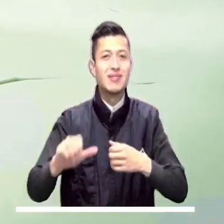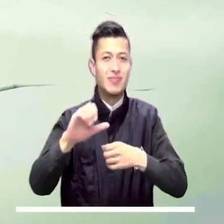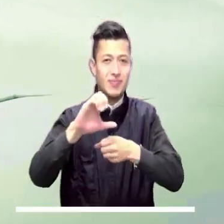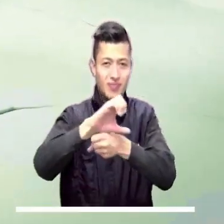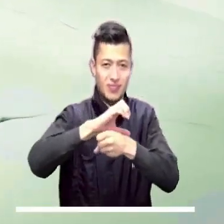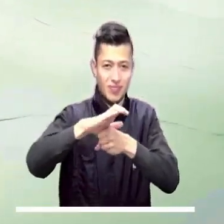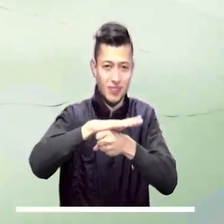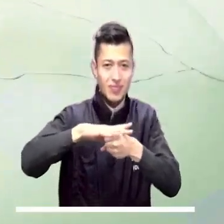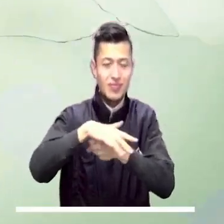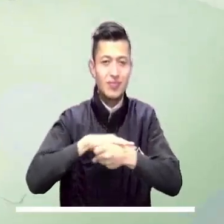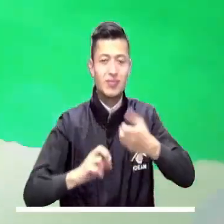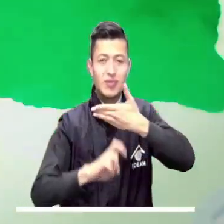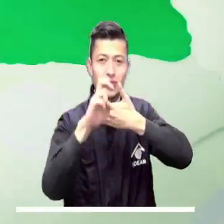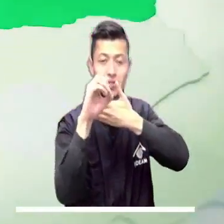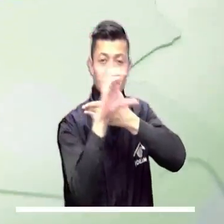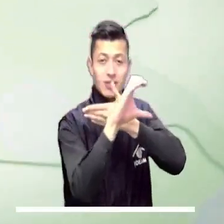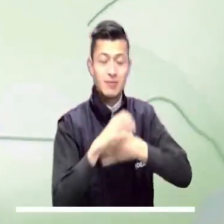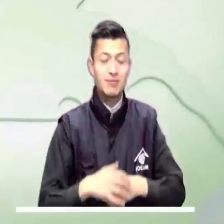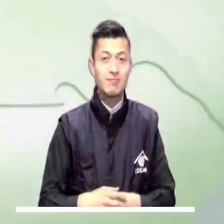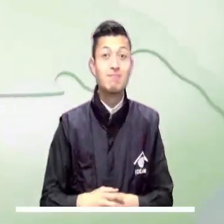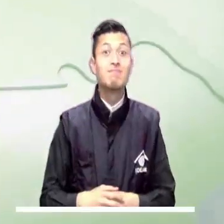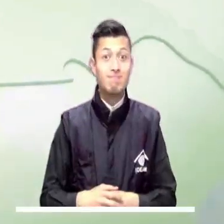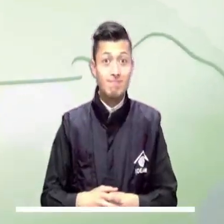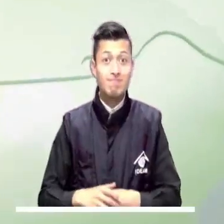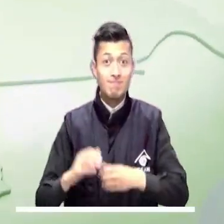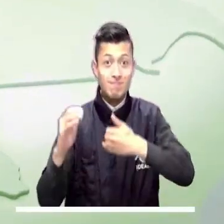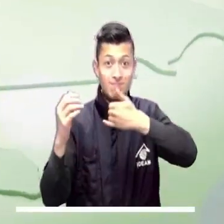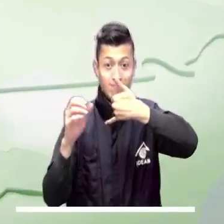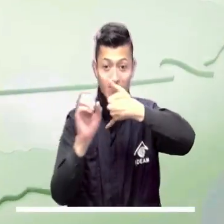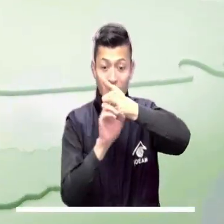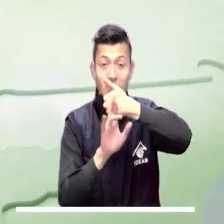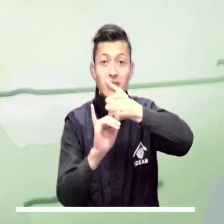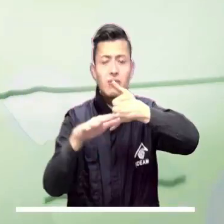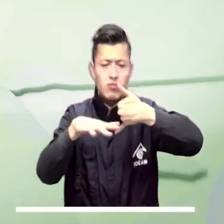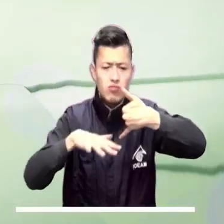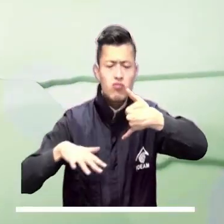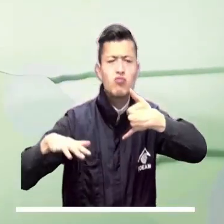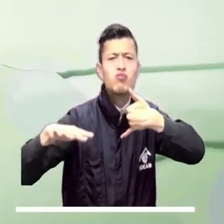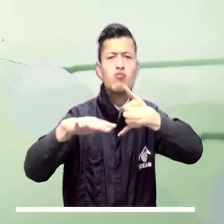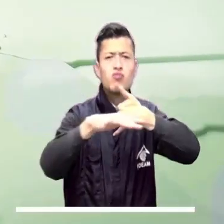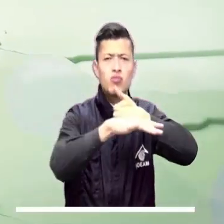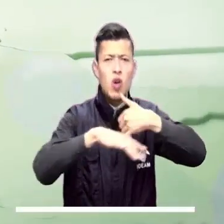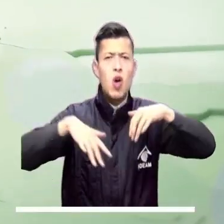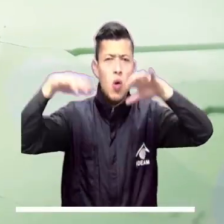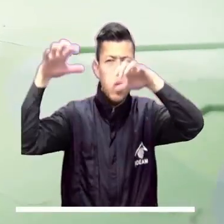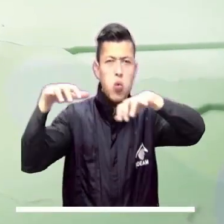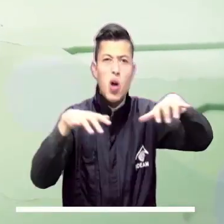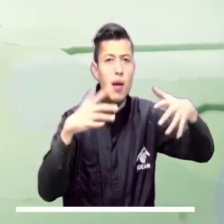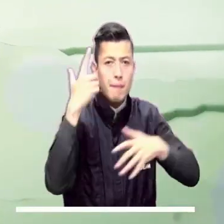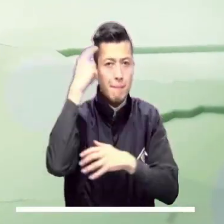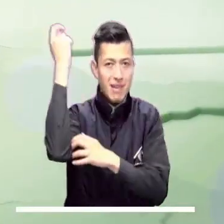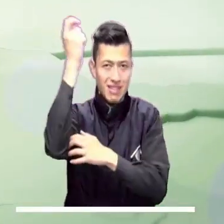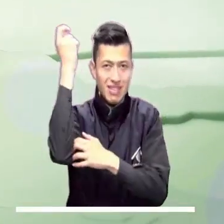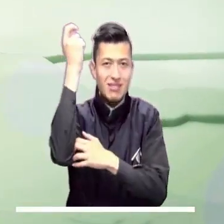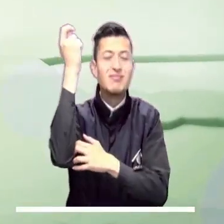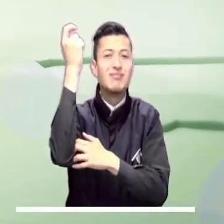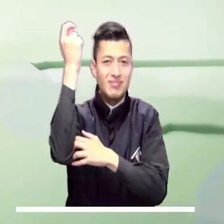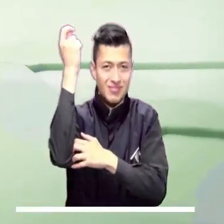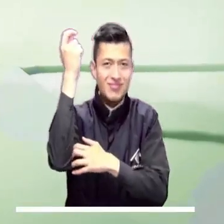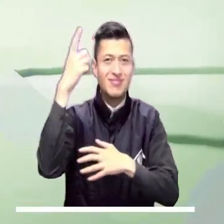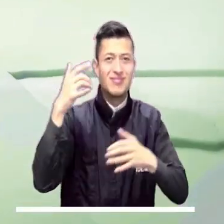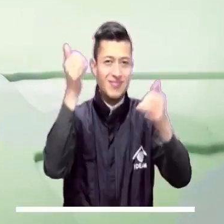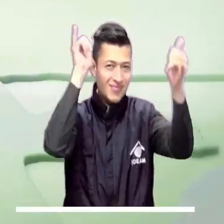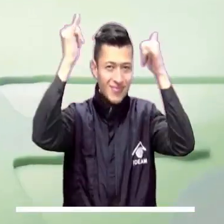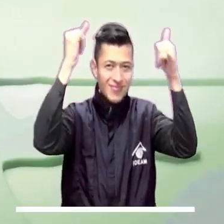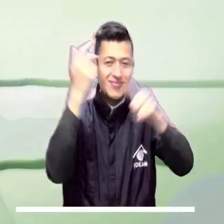noroccidente de Cundinamarca y Boyacá. En la Orinoquía el cielo permanecerá cubierto en su mayoría. Y es posible que se presenten lluvias moderadas